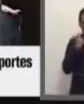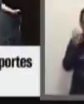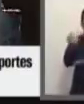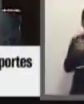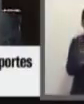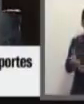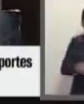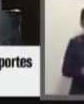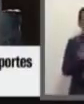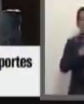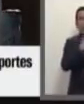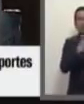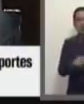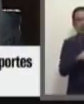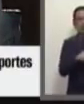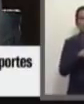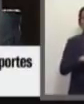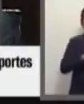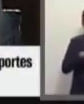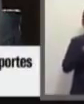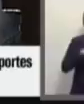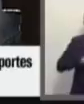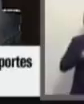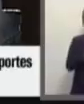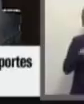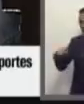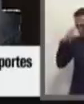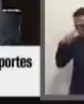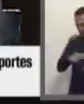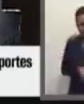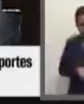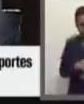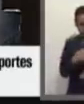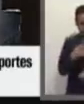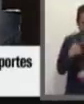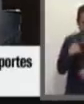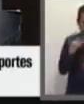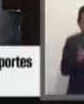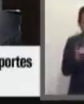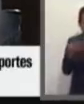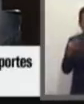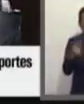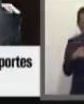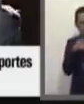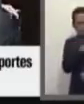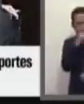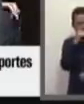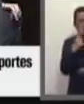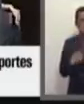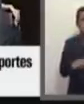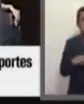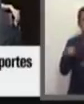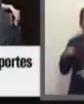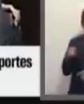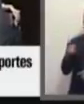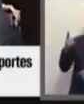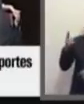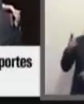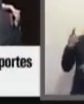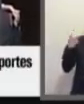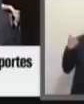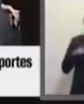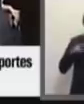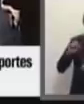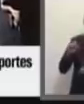el Tren Toluca-México, que aquí le traigo un documento, ahorita se lo paso, que le entregó un académico del